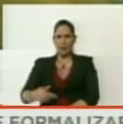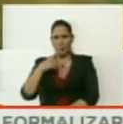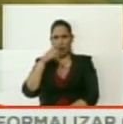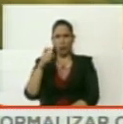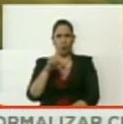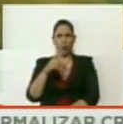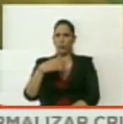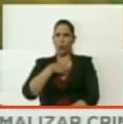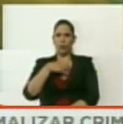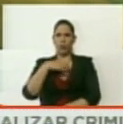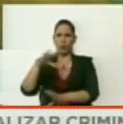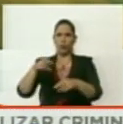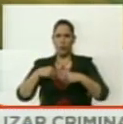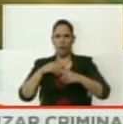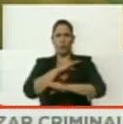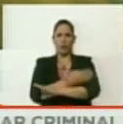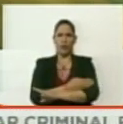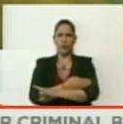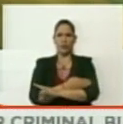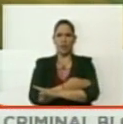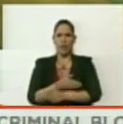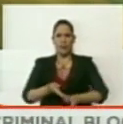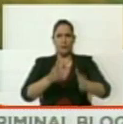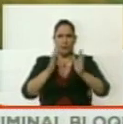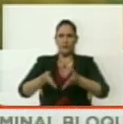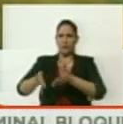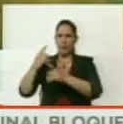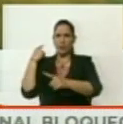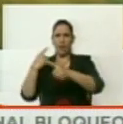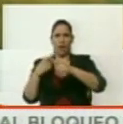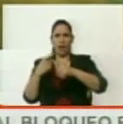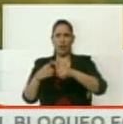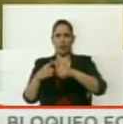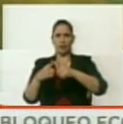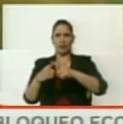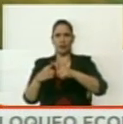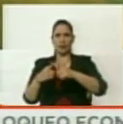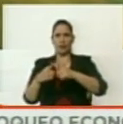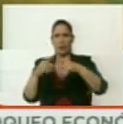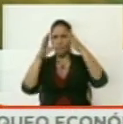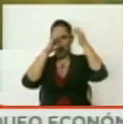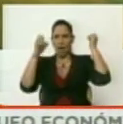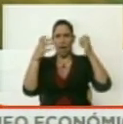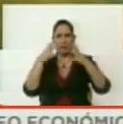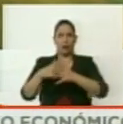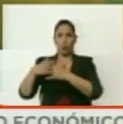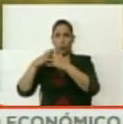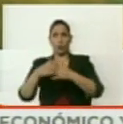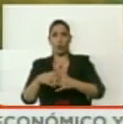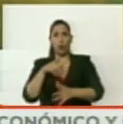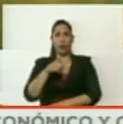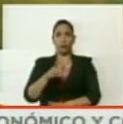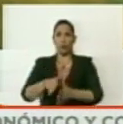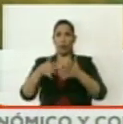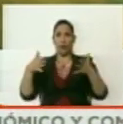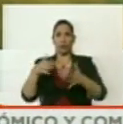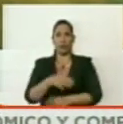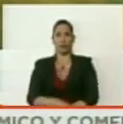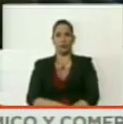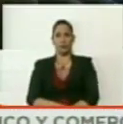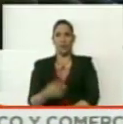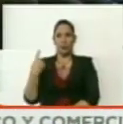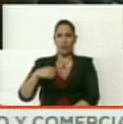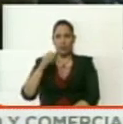fuerza el edificio de la ex embajada de los Estados Unidos en Venezuela, que además es tremendo búnker y tiene